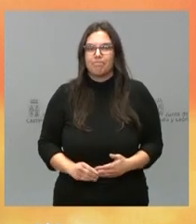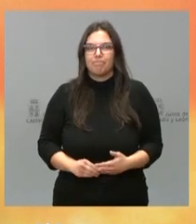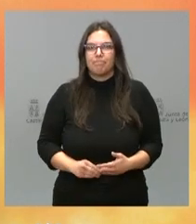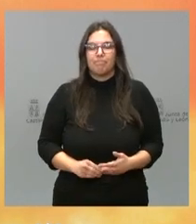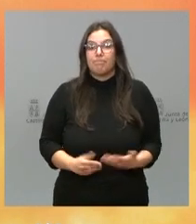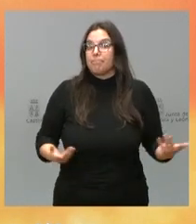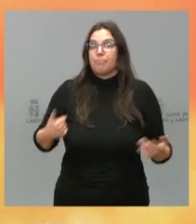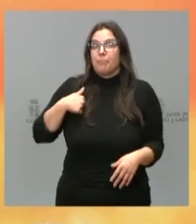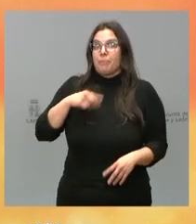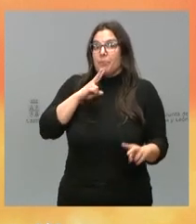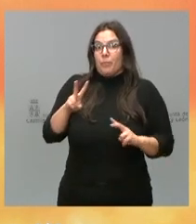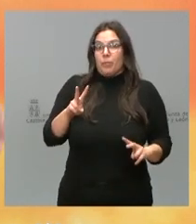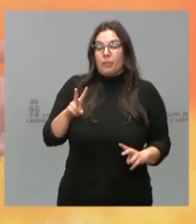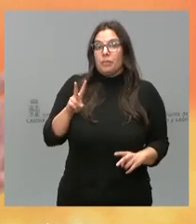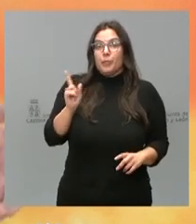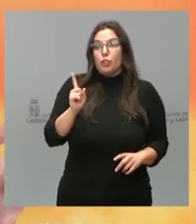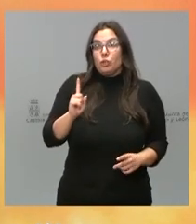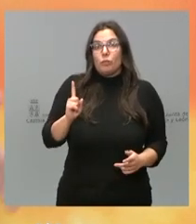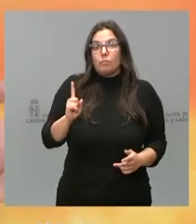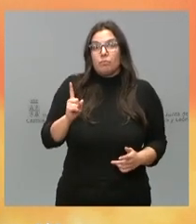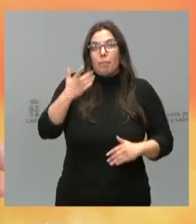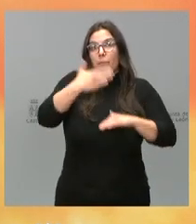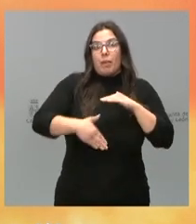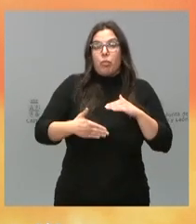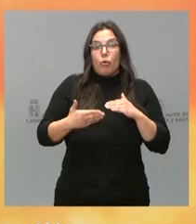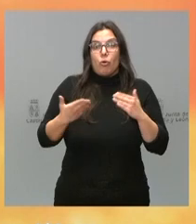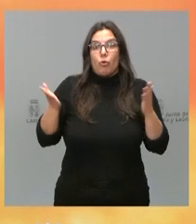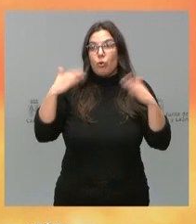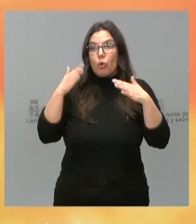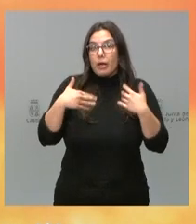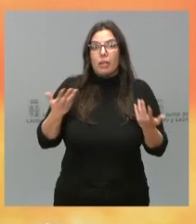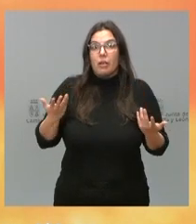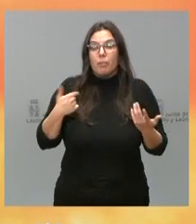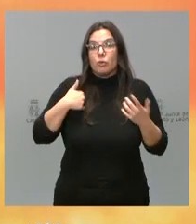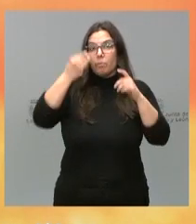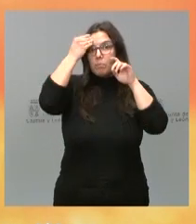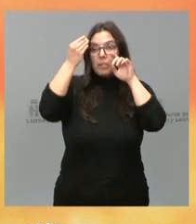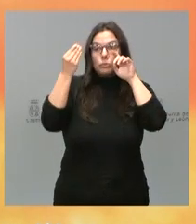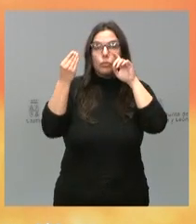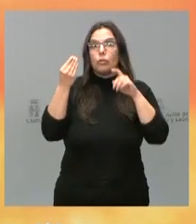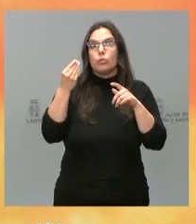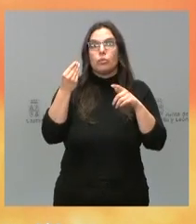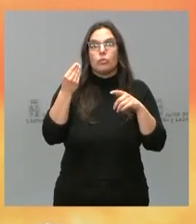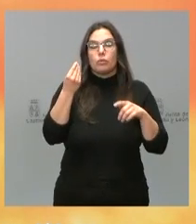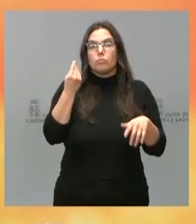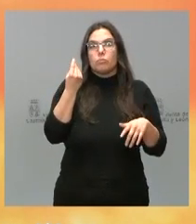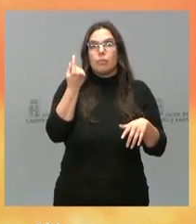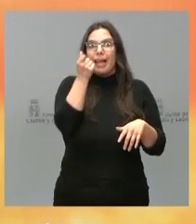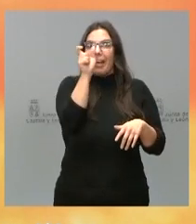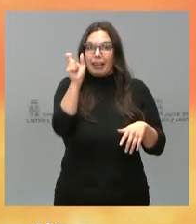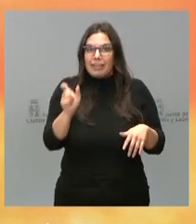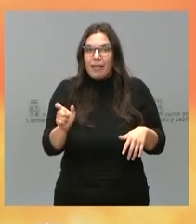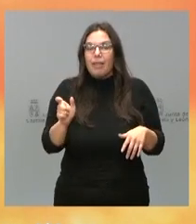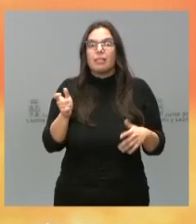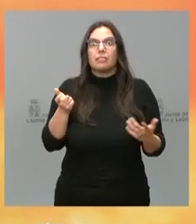no en esto bueno no hay plazo pero entiendo que las cantidades Pues sí sí